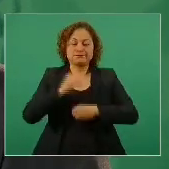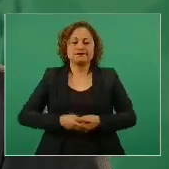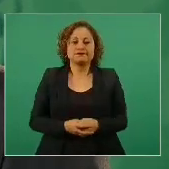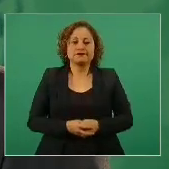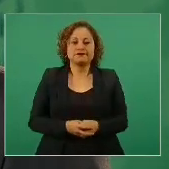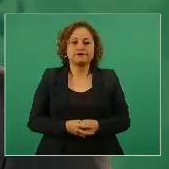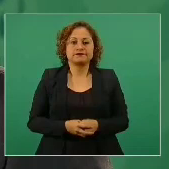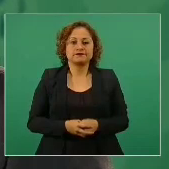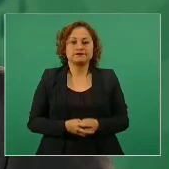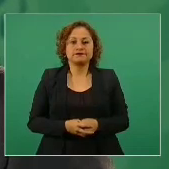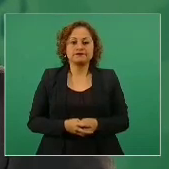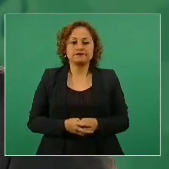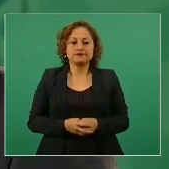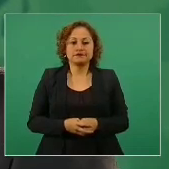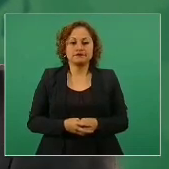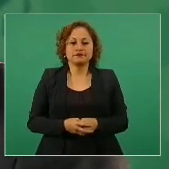Yo quiero